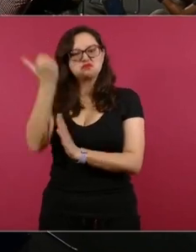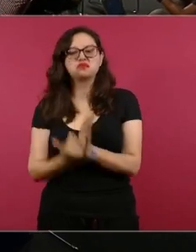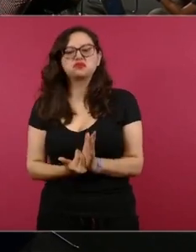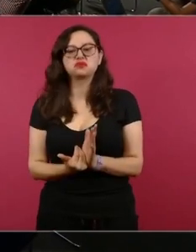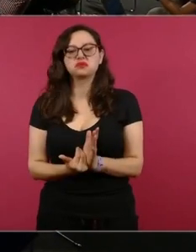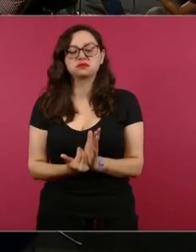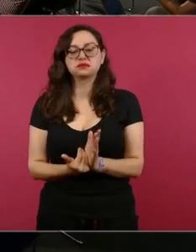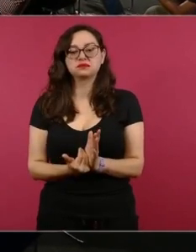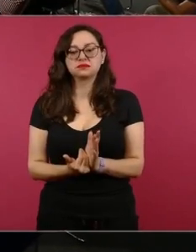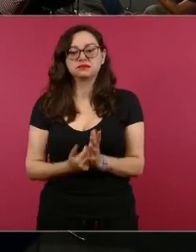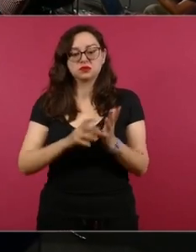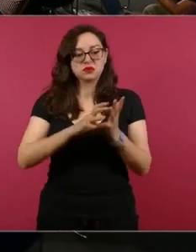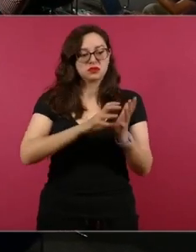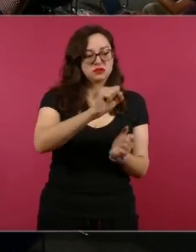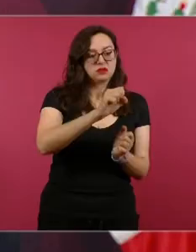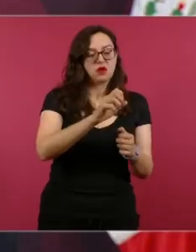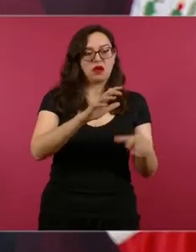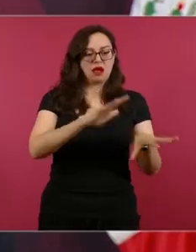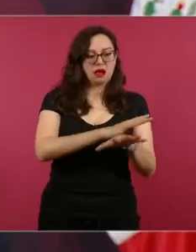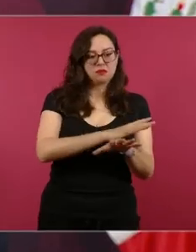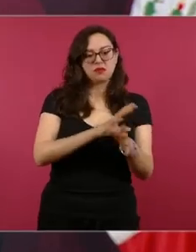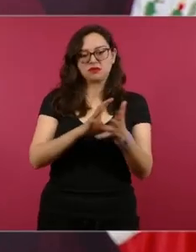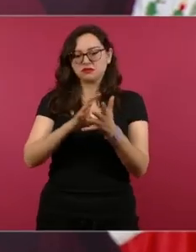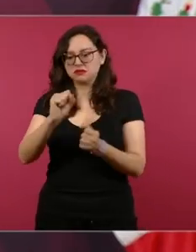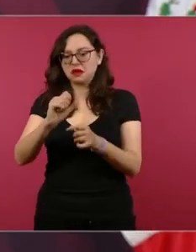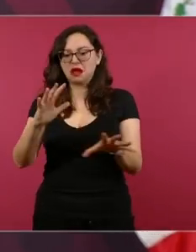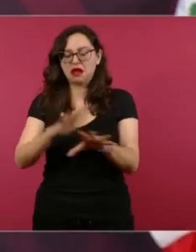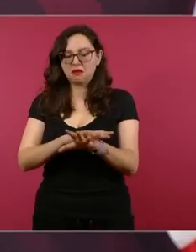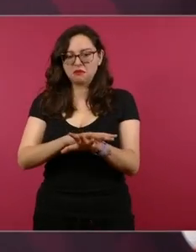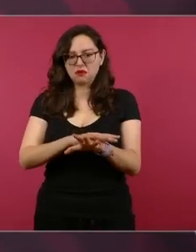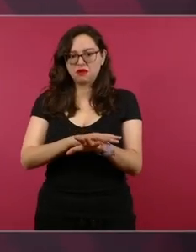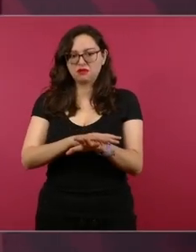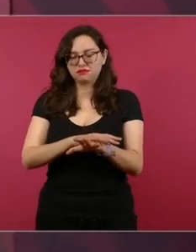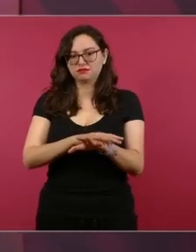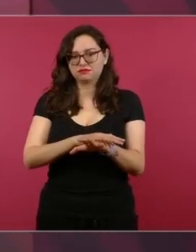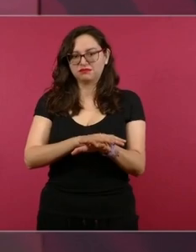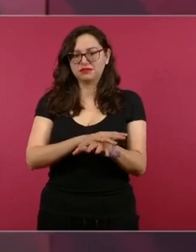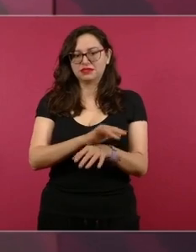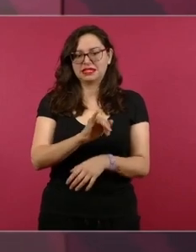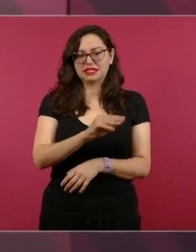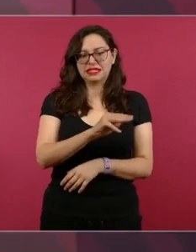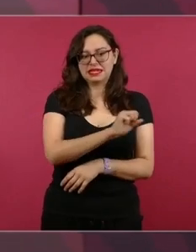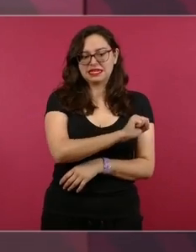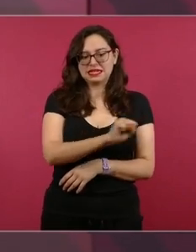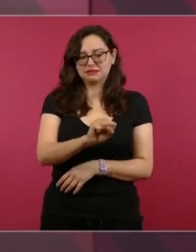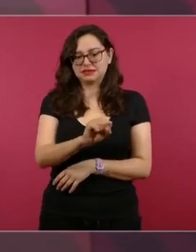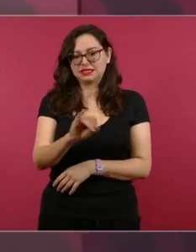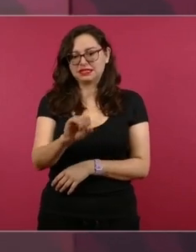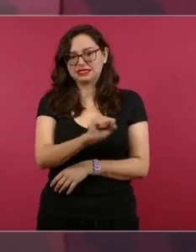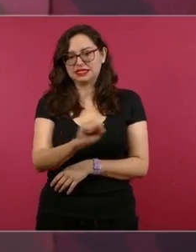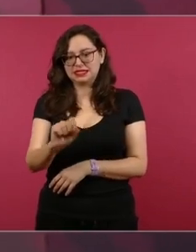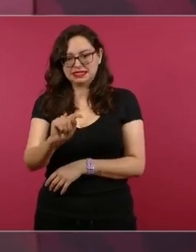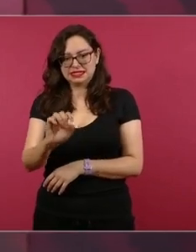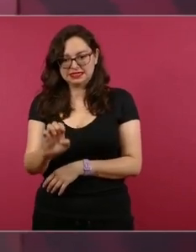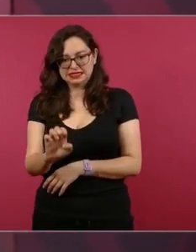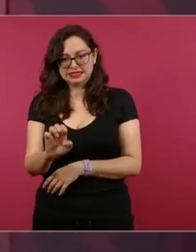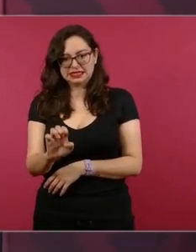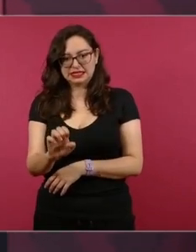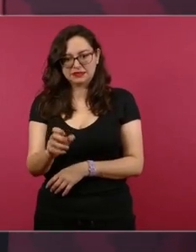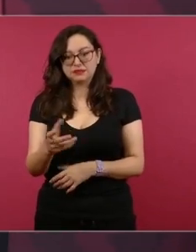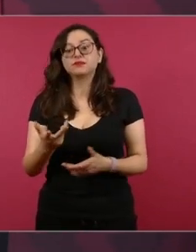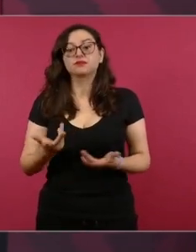Por eso les molesta mucho el que se hable